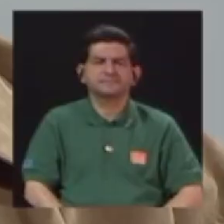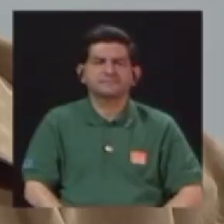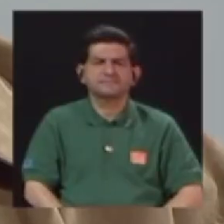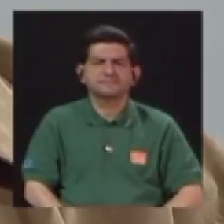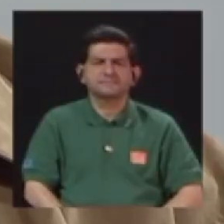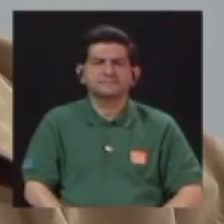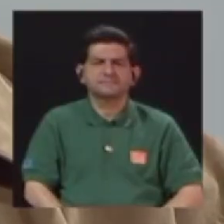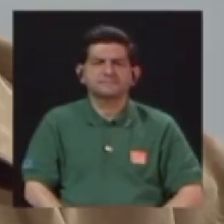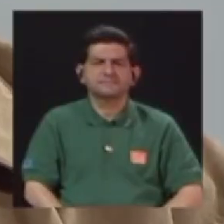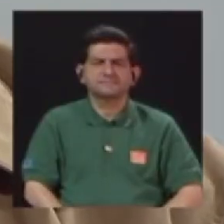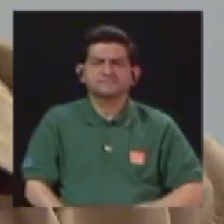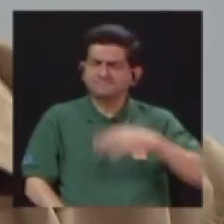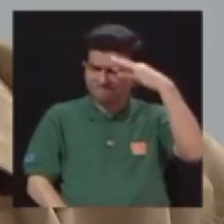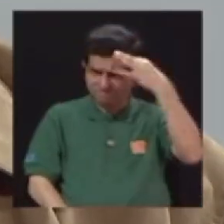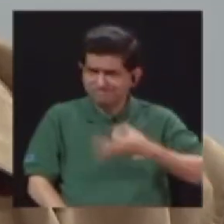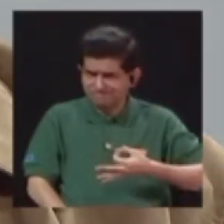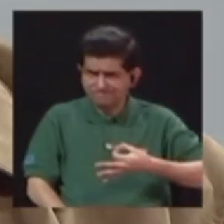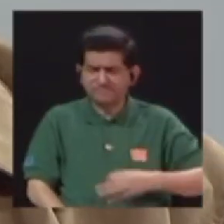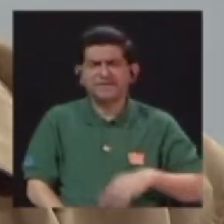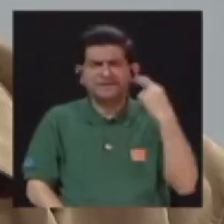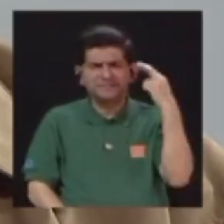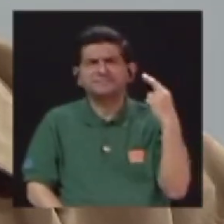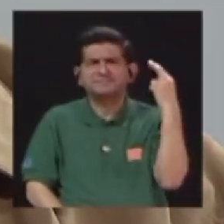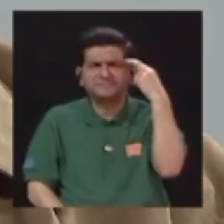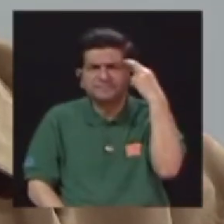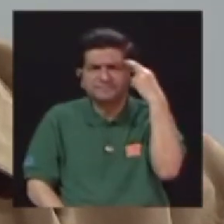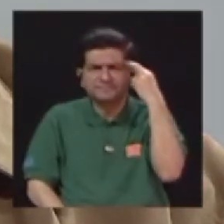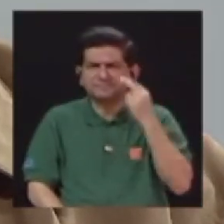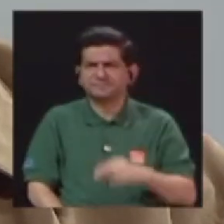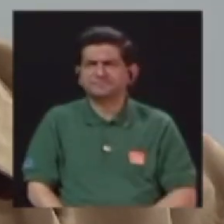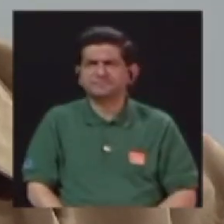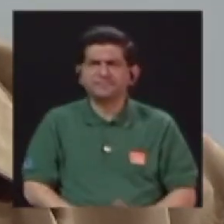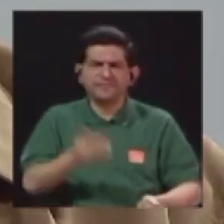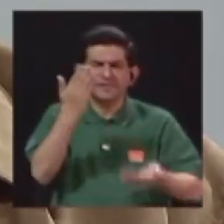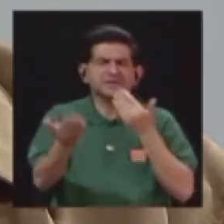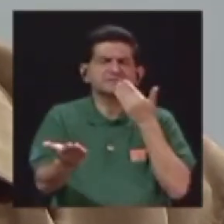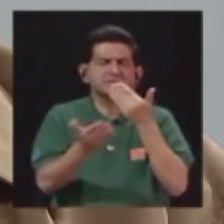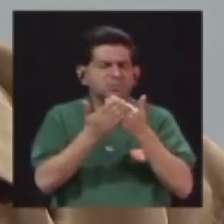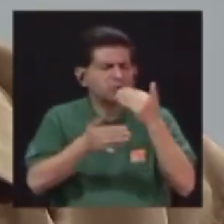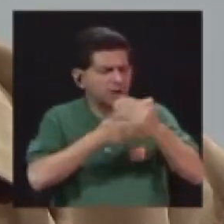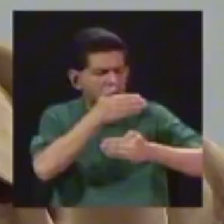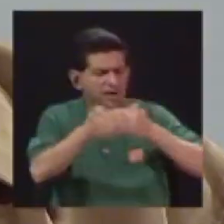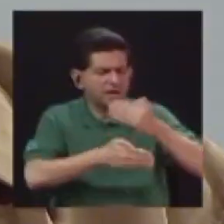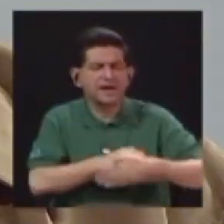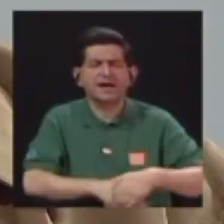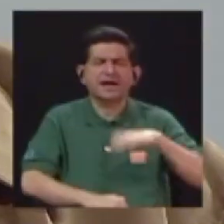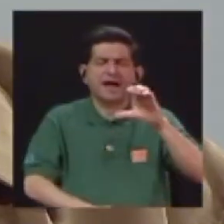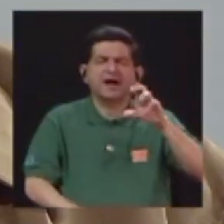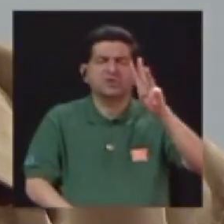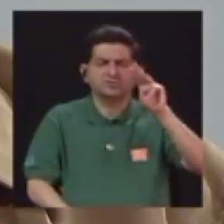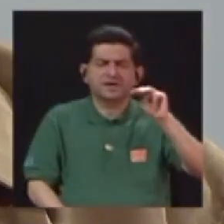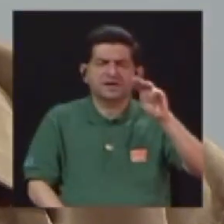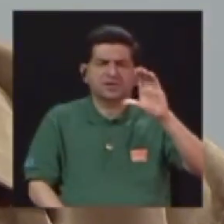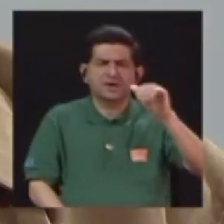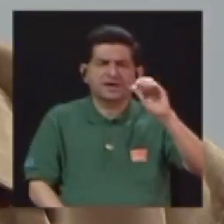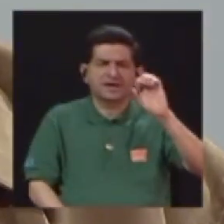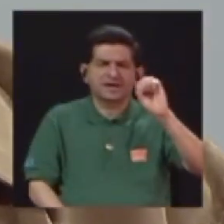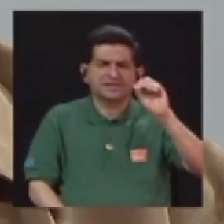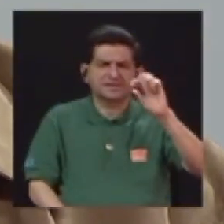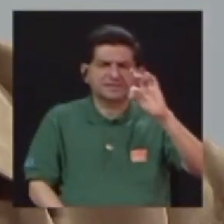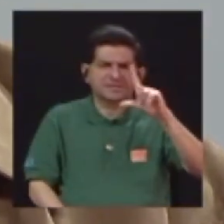y creo que debido a las buenas gestiones de don Carlos Manuel Castillo y de don Fernando